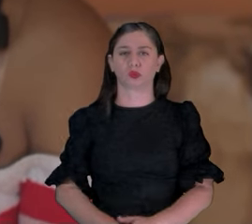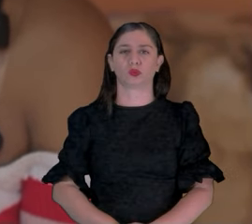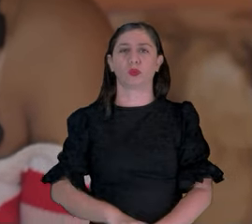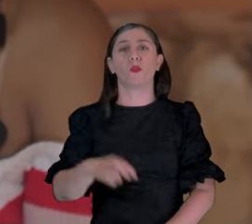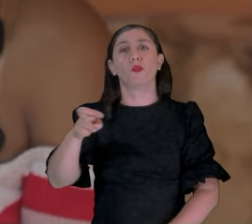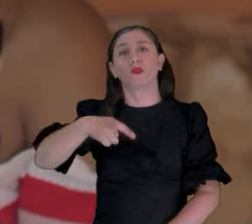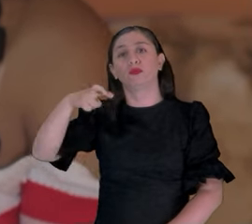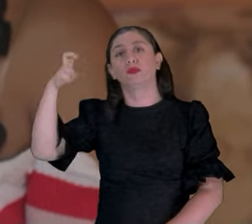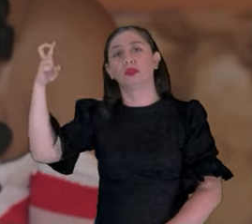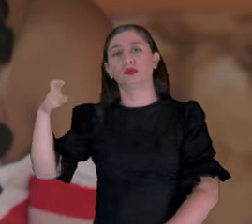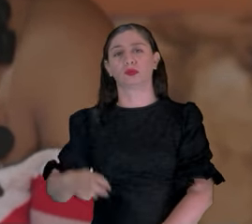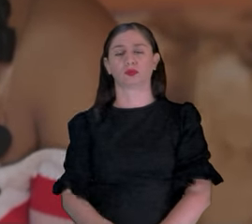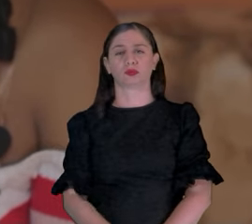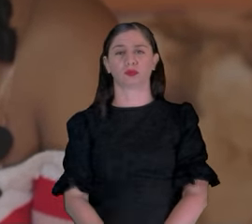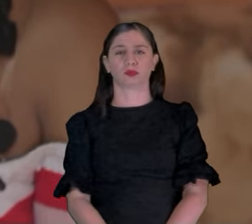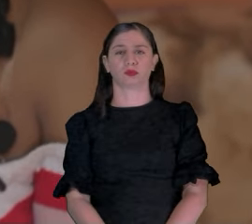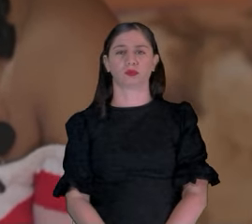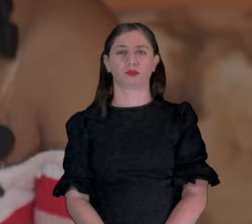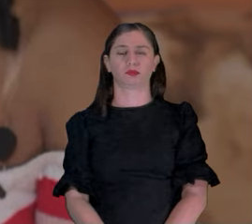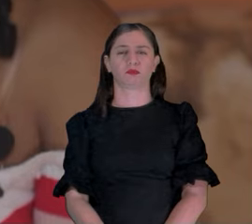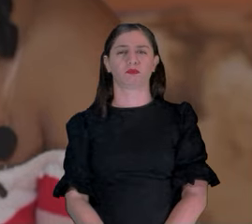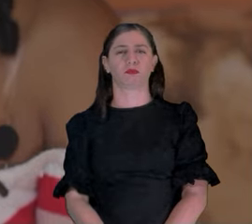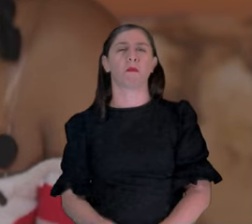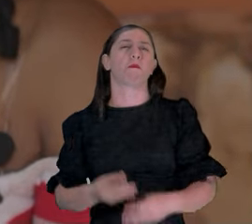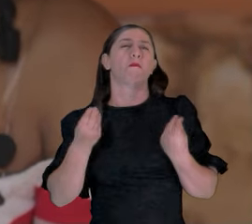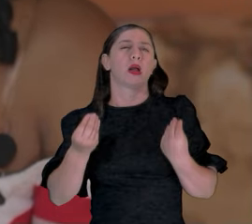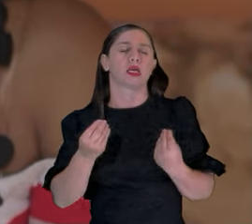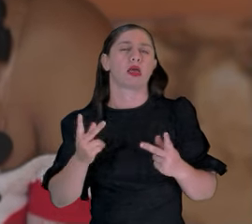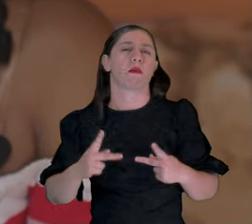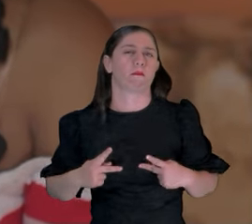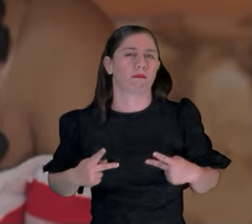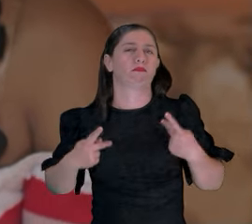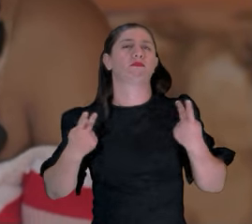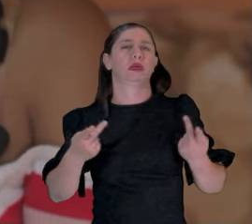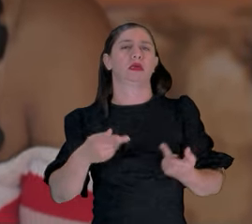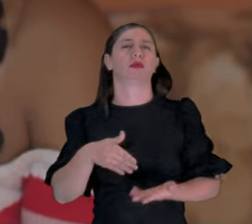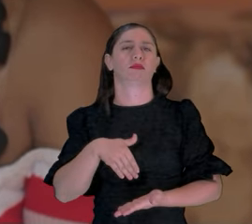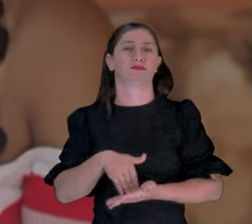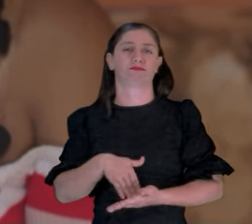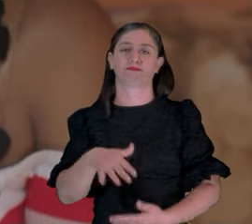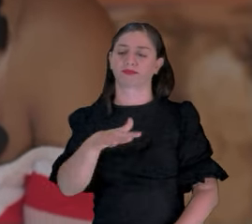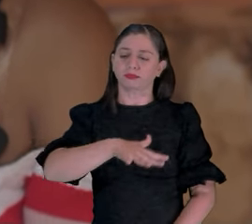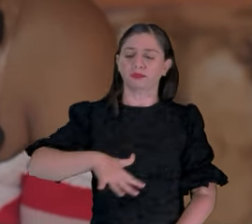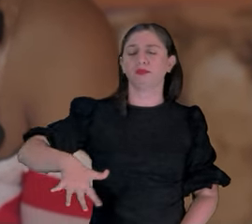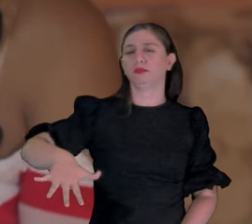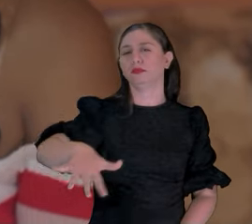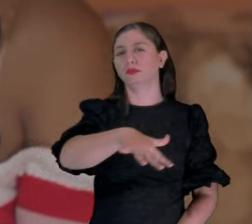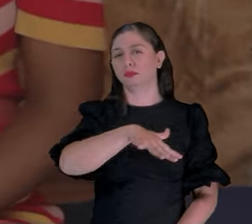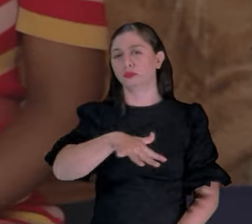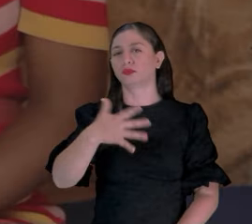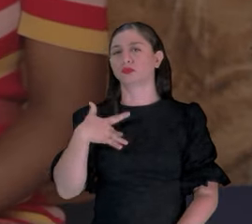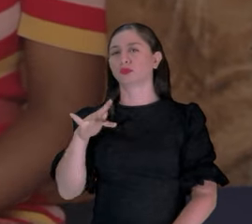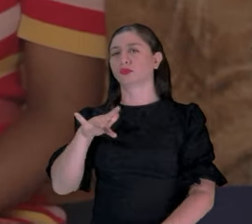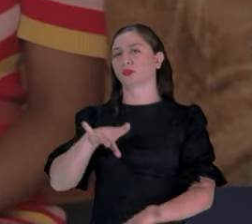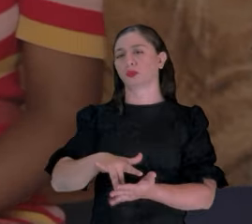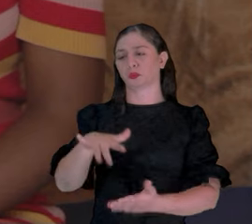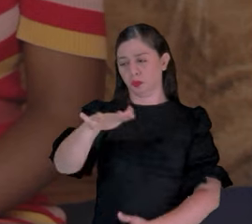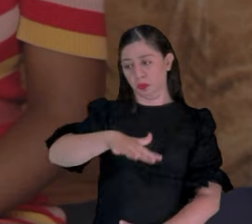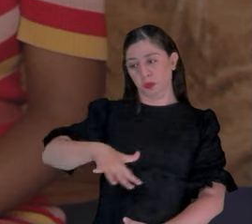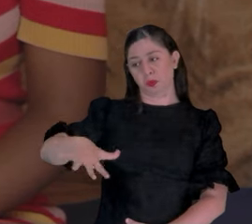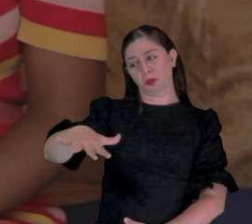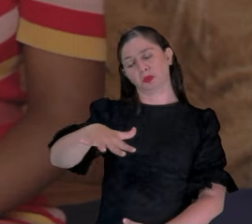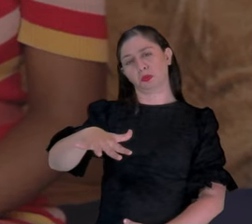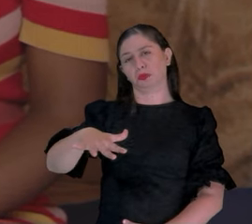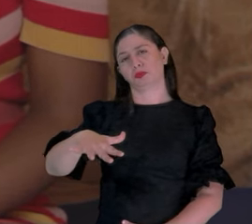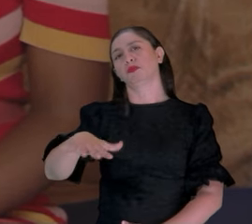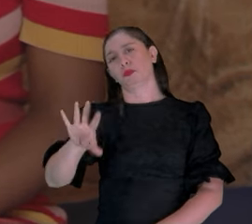cada uno de ellos tenga una profesión para que puedan defenderse. El barrio,